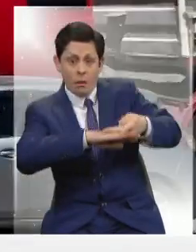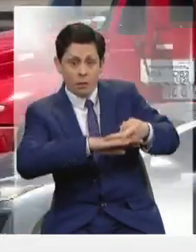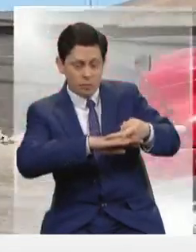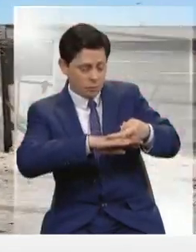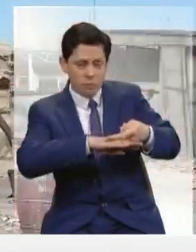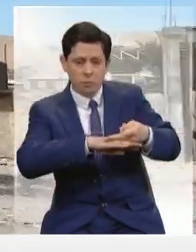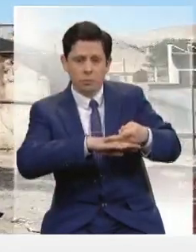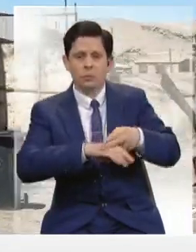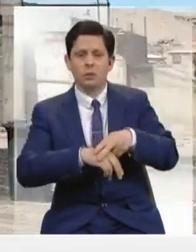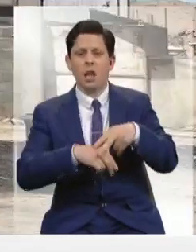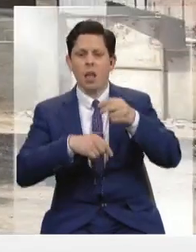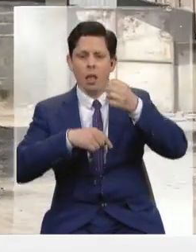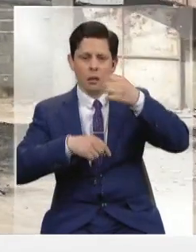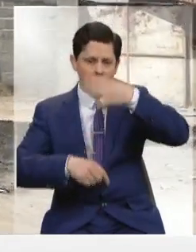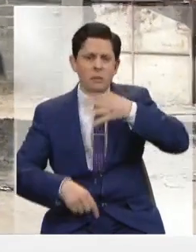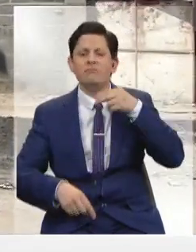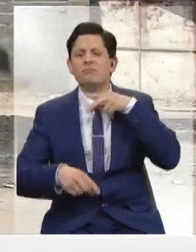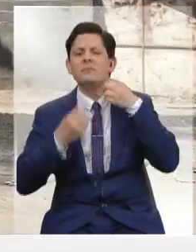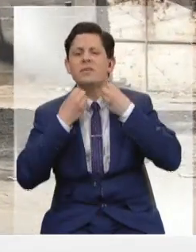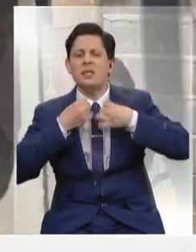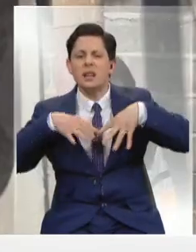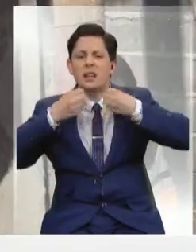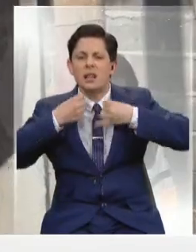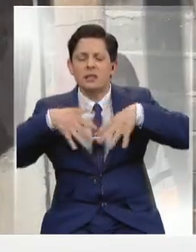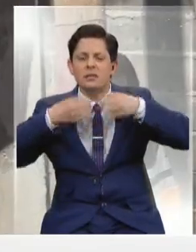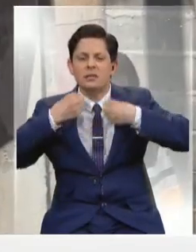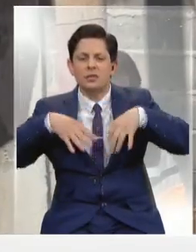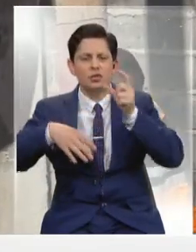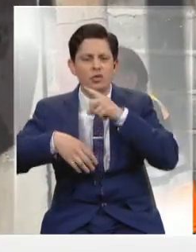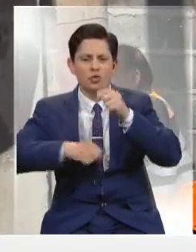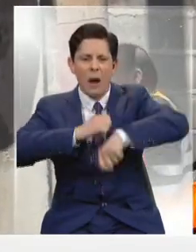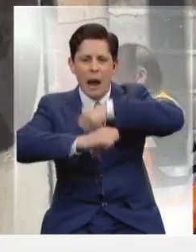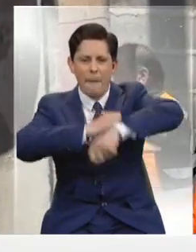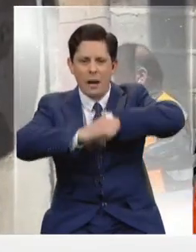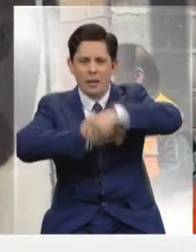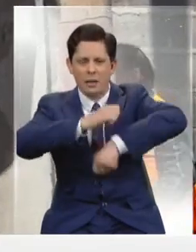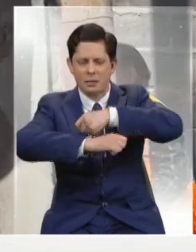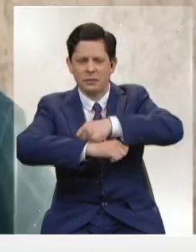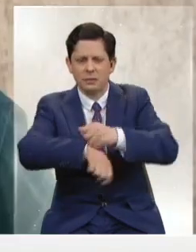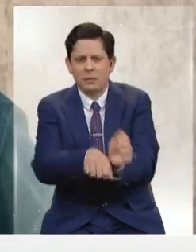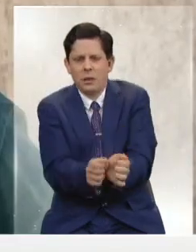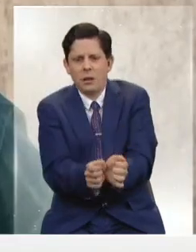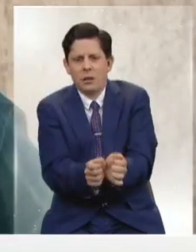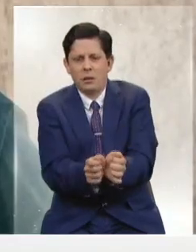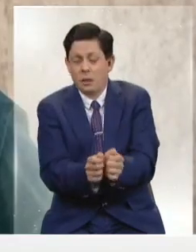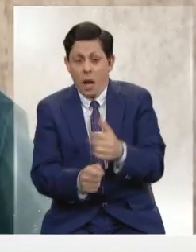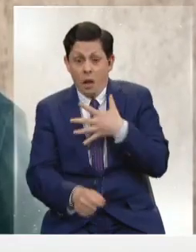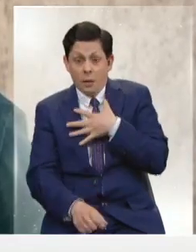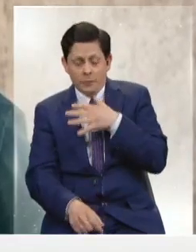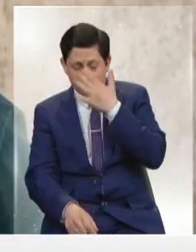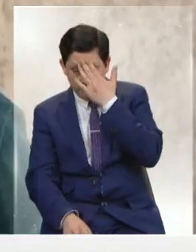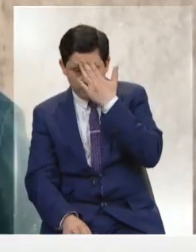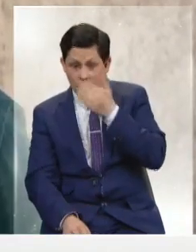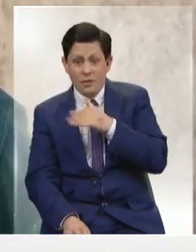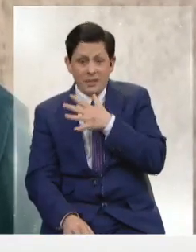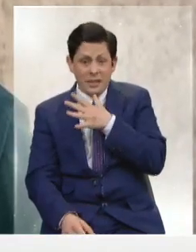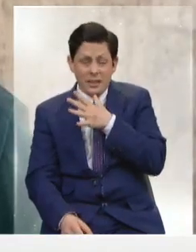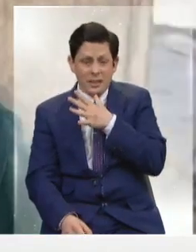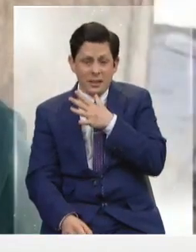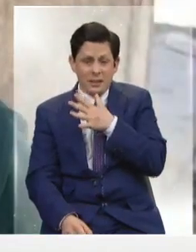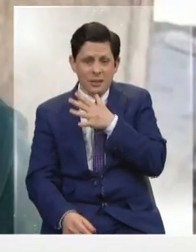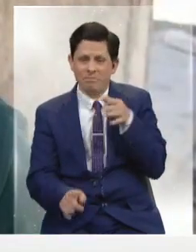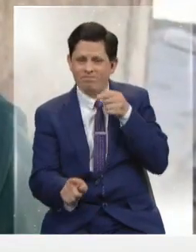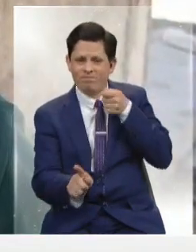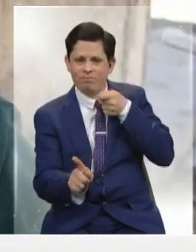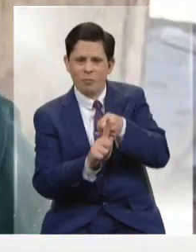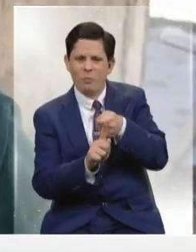esquina, sangrando y amarrada. Sí, fue un shock terrible. La verdad no sé por qué tanto se han enseñado.